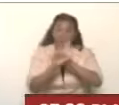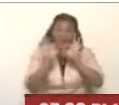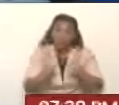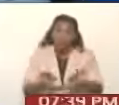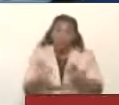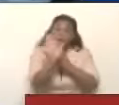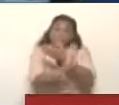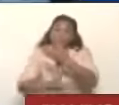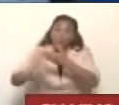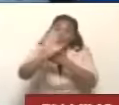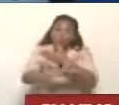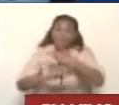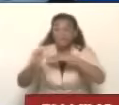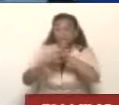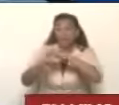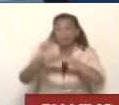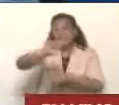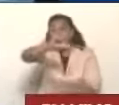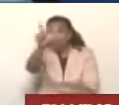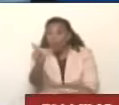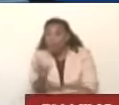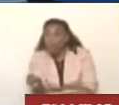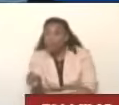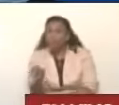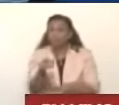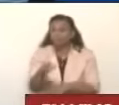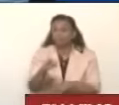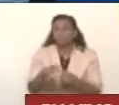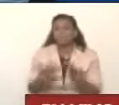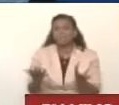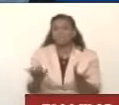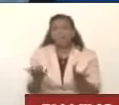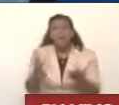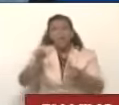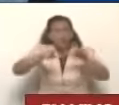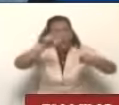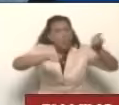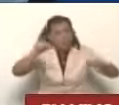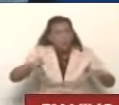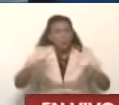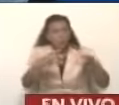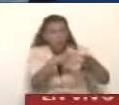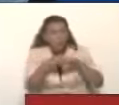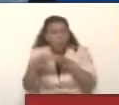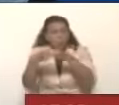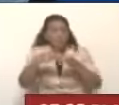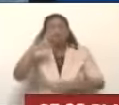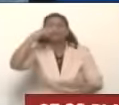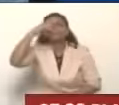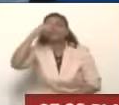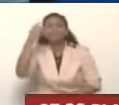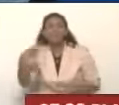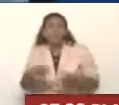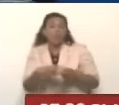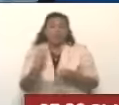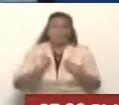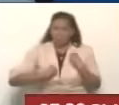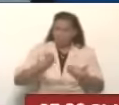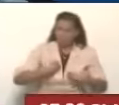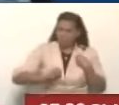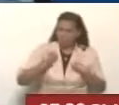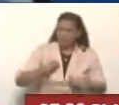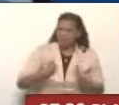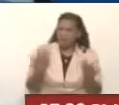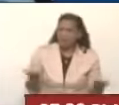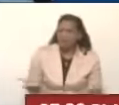la protección de la Guayana Esequiba. Yo le pregunto, ¿hay algunos sectores a los que usted llama apellidos que están muy preocupados por esto? Porque